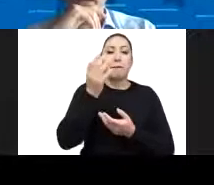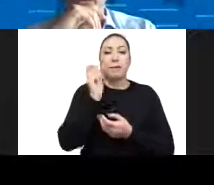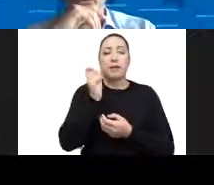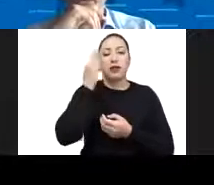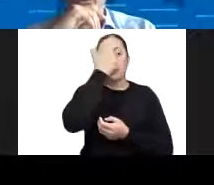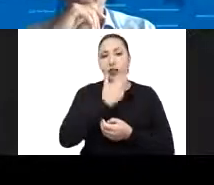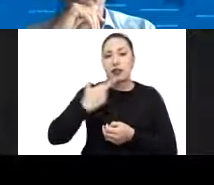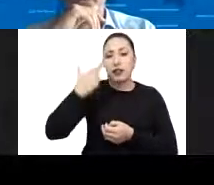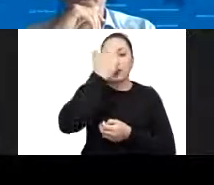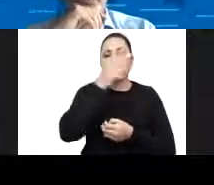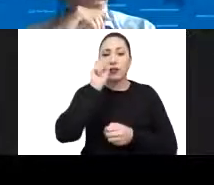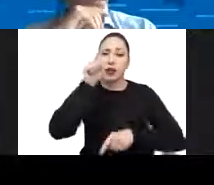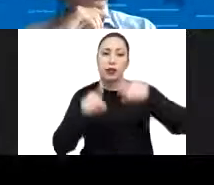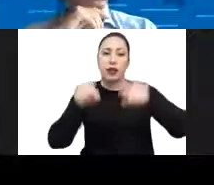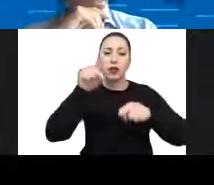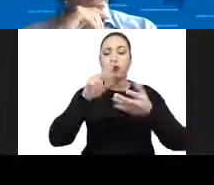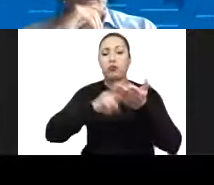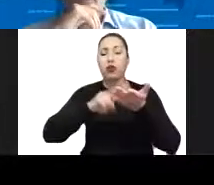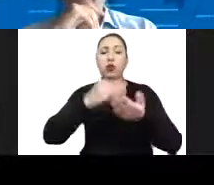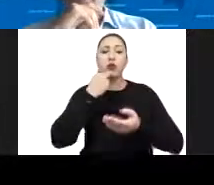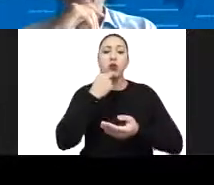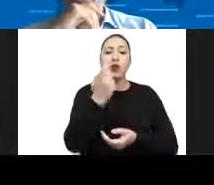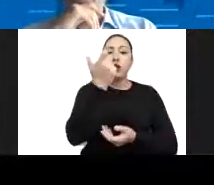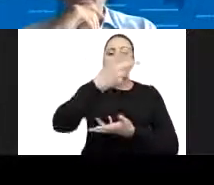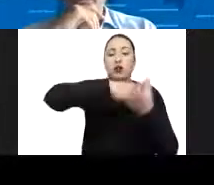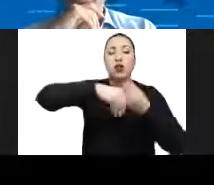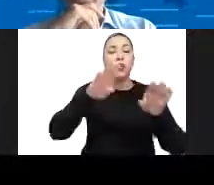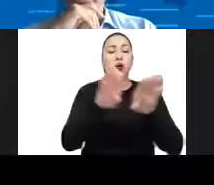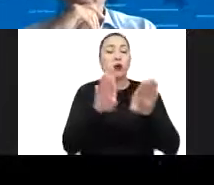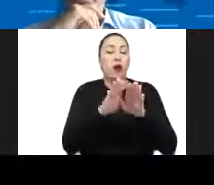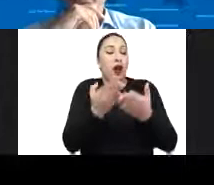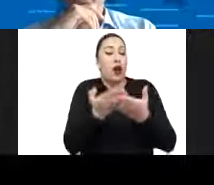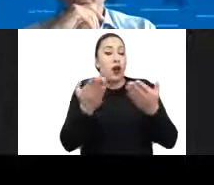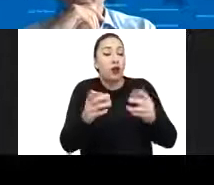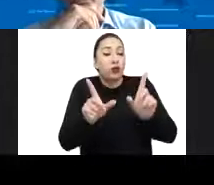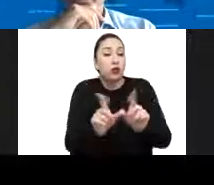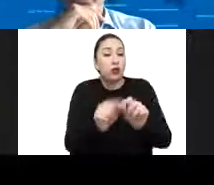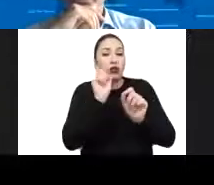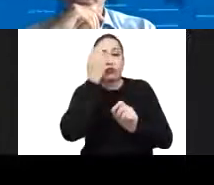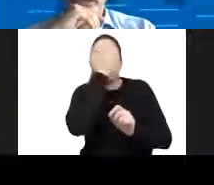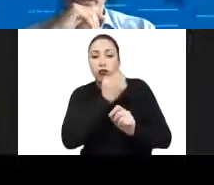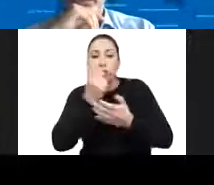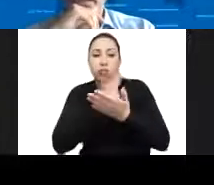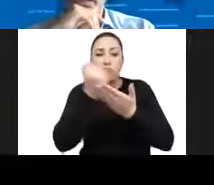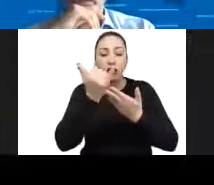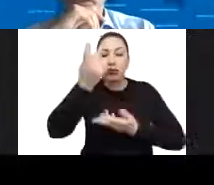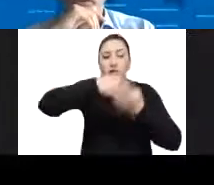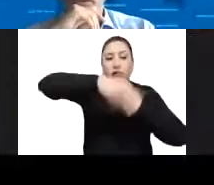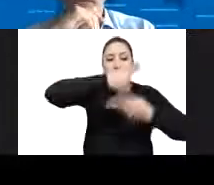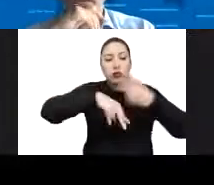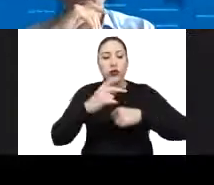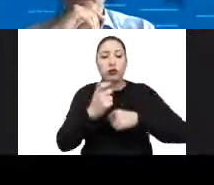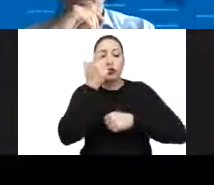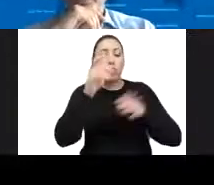variable económica o financiera, y simplemente se buscan una serie de portafolios y de inversiones, en general de